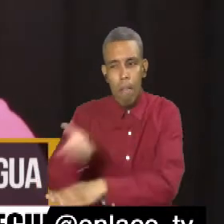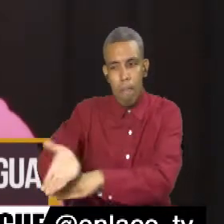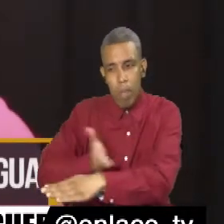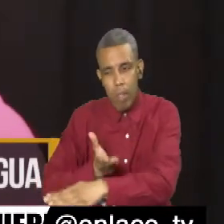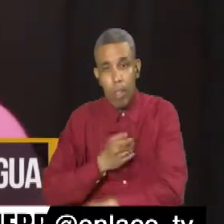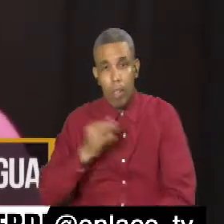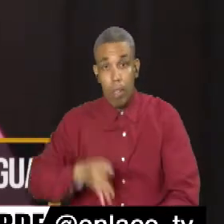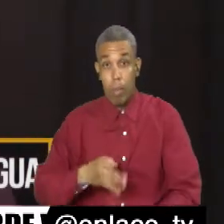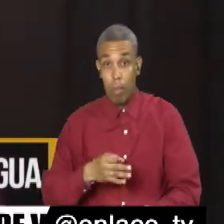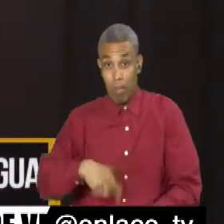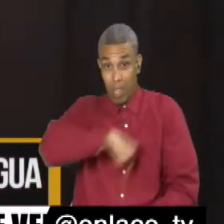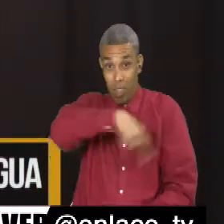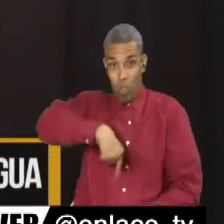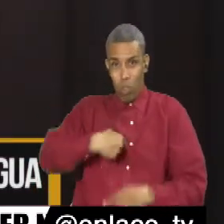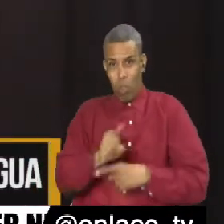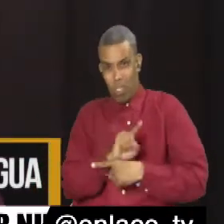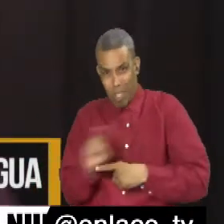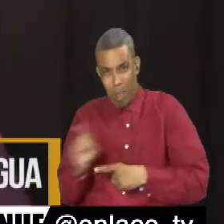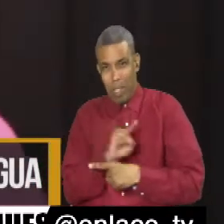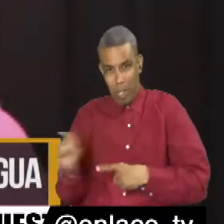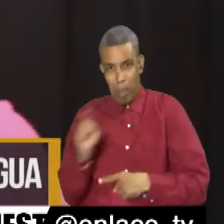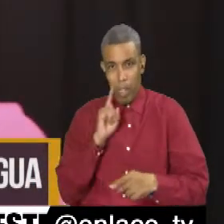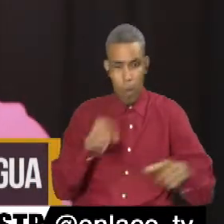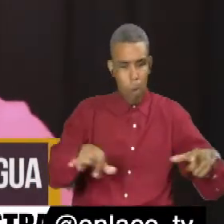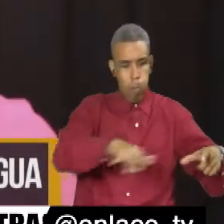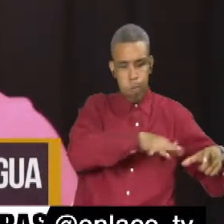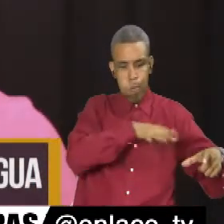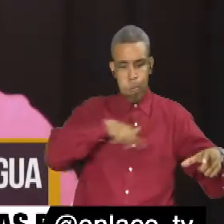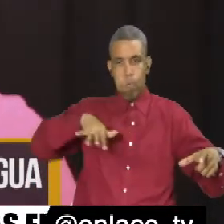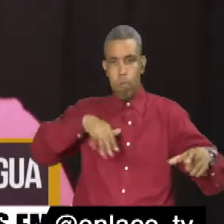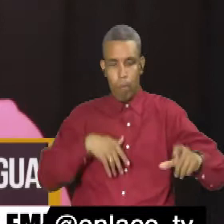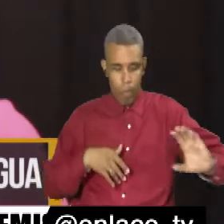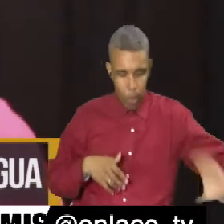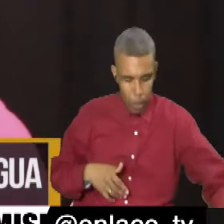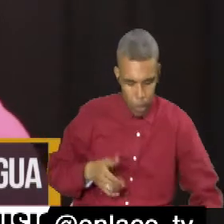unas muestras en los 16 puntos concertados en la red de distribución.